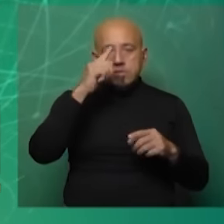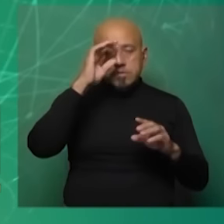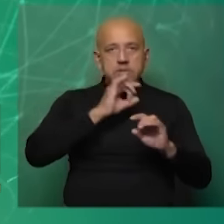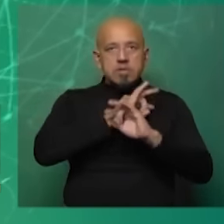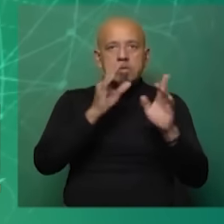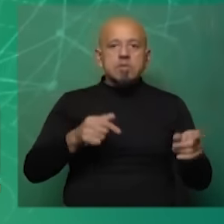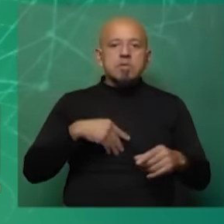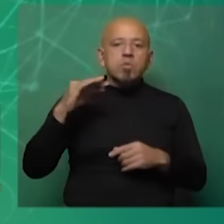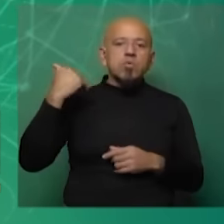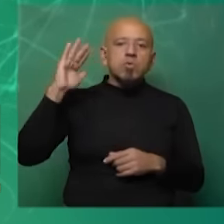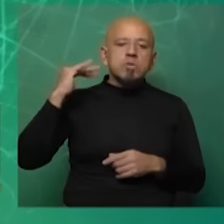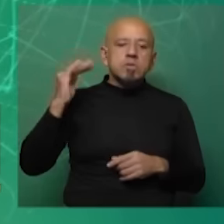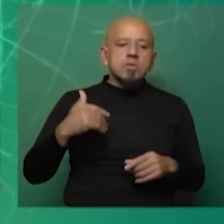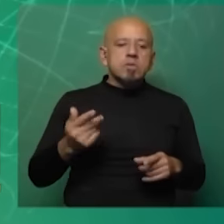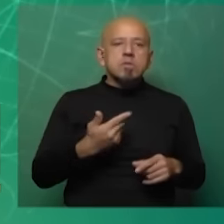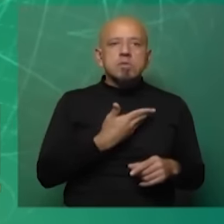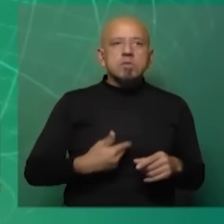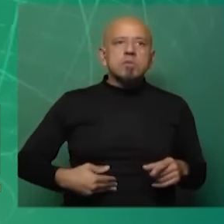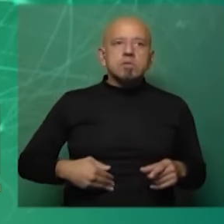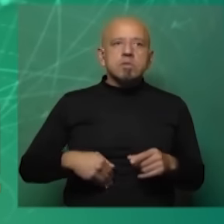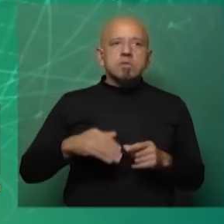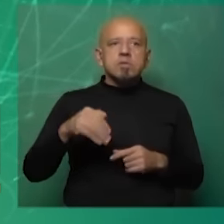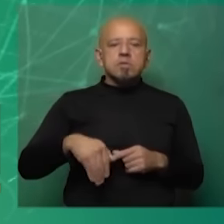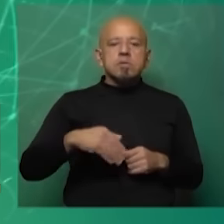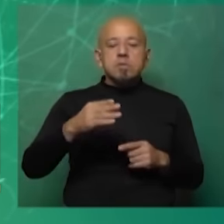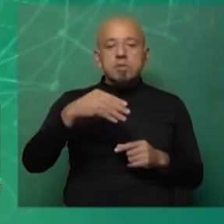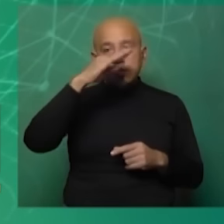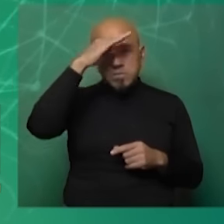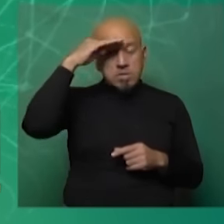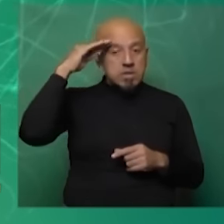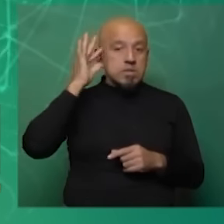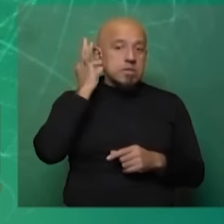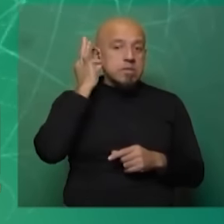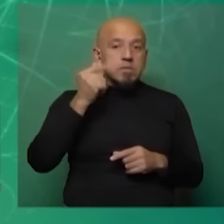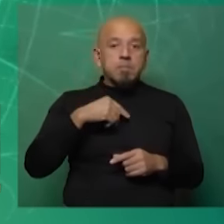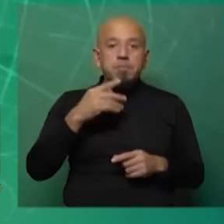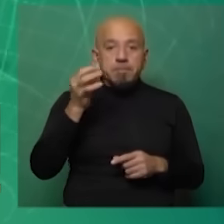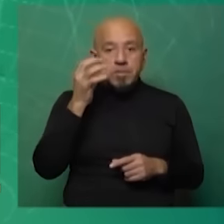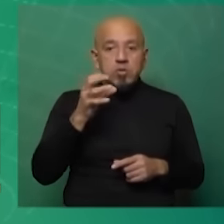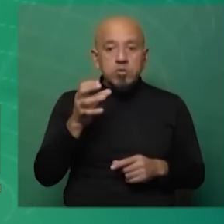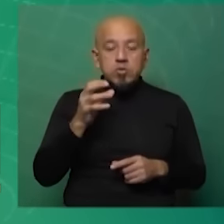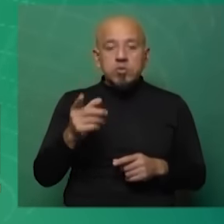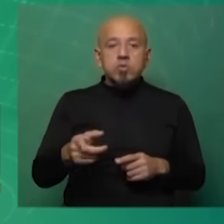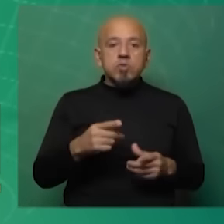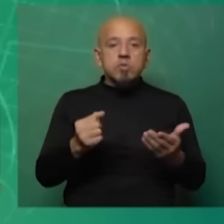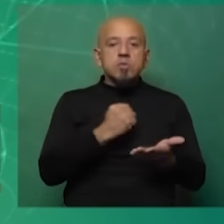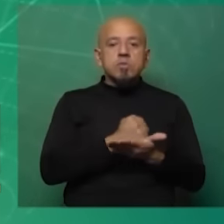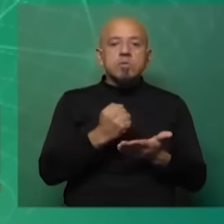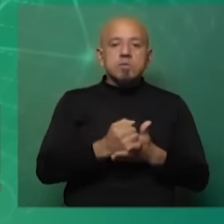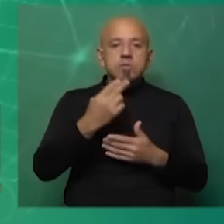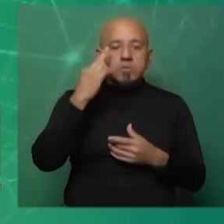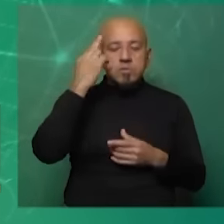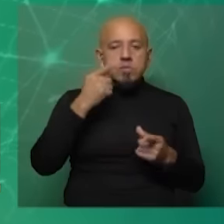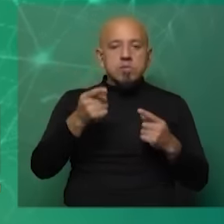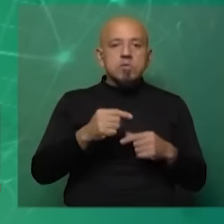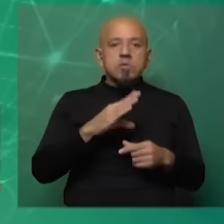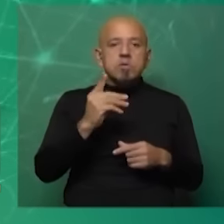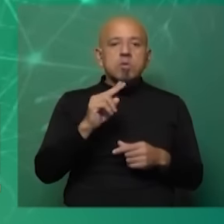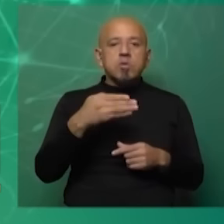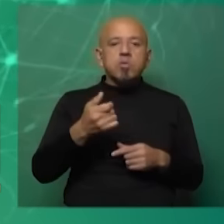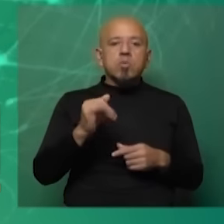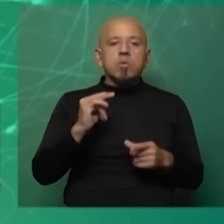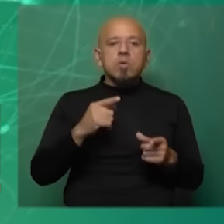autoridades del gobierno estaban al tanto de que Marcet era un narcotraficante peligroso mientras tramitaba un pasaporte uruguayo desde una cárcel en Dubái, Emiratos Árabes,